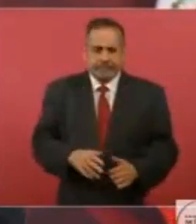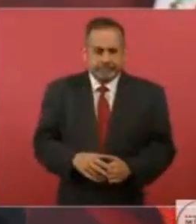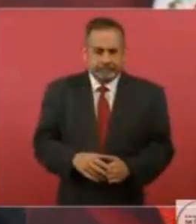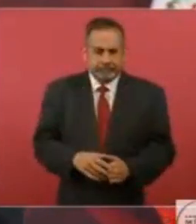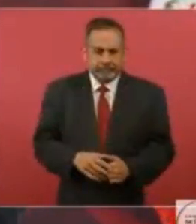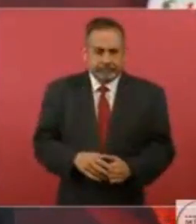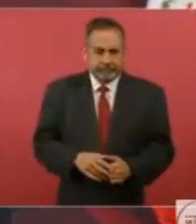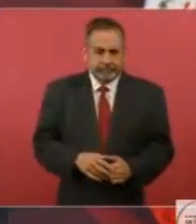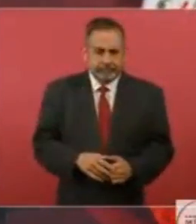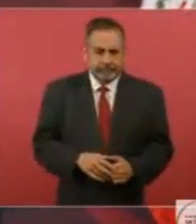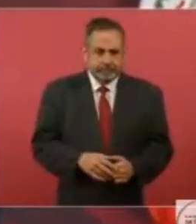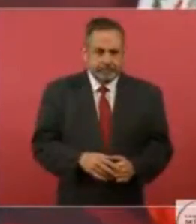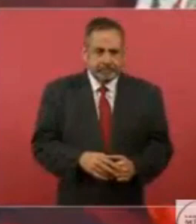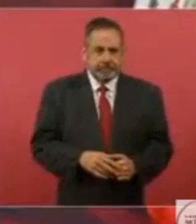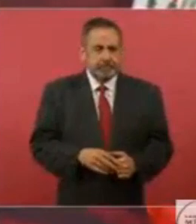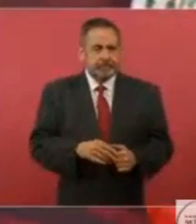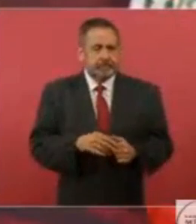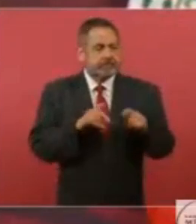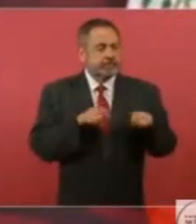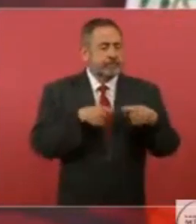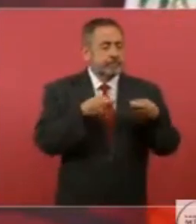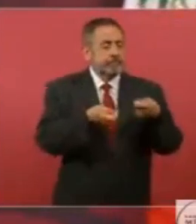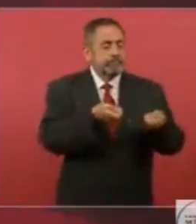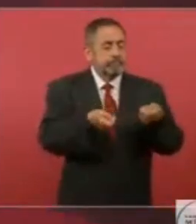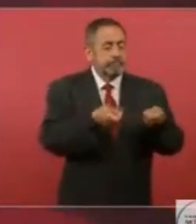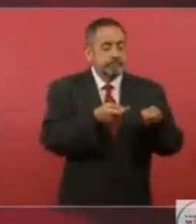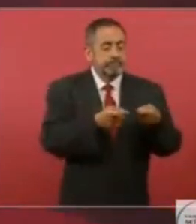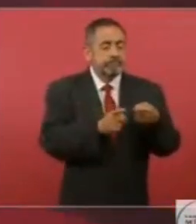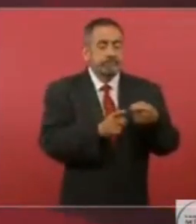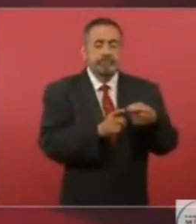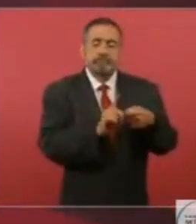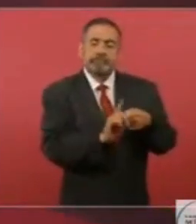con la representación de Claudio X González.